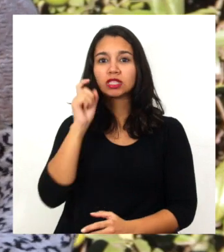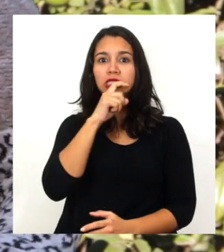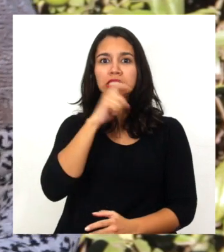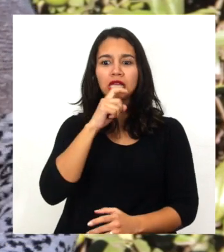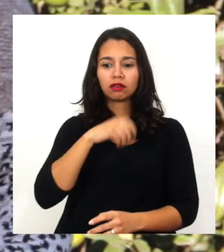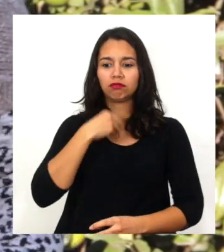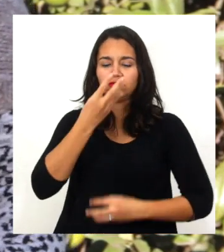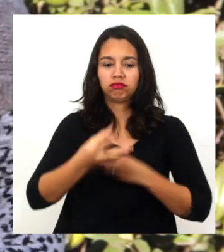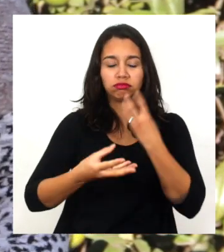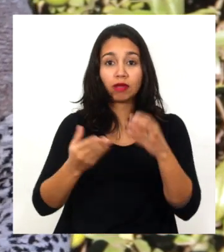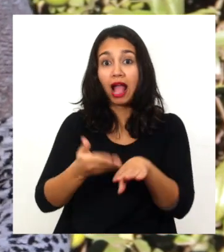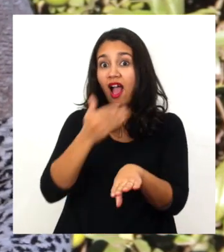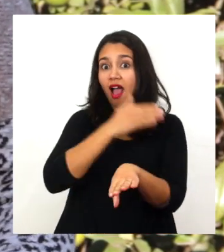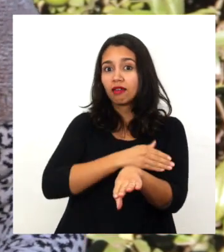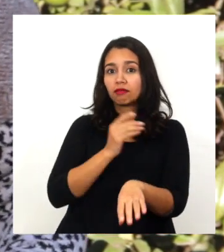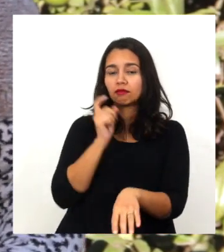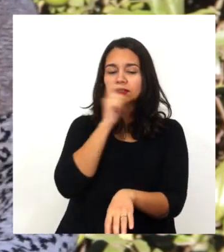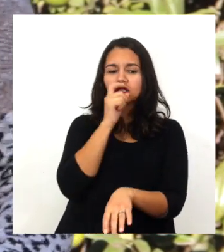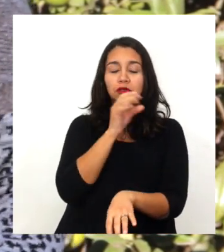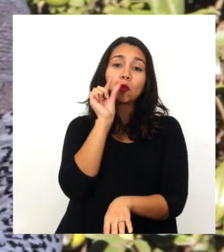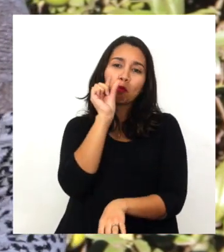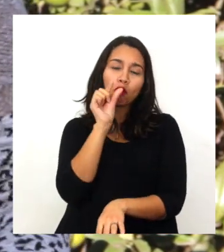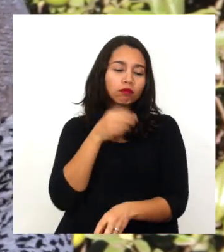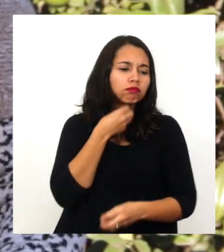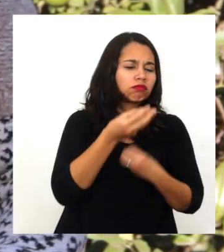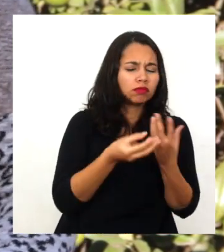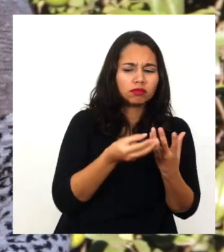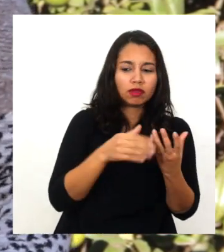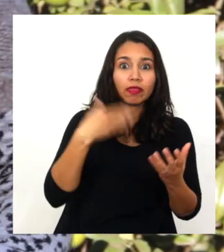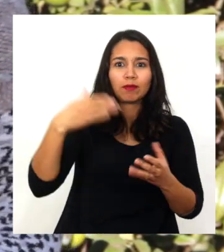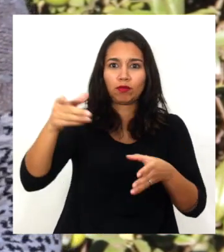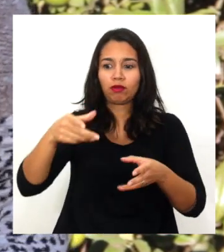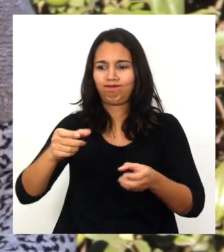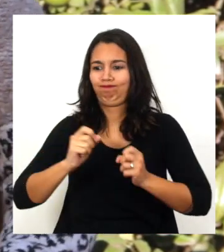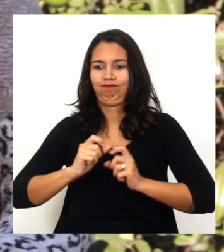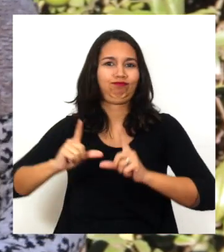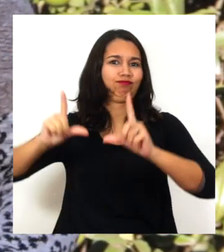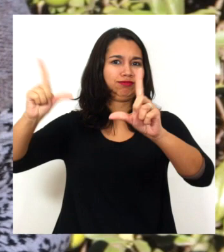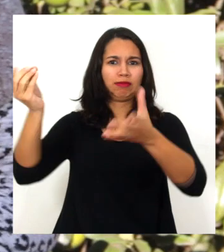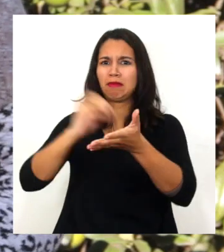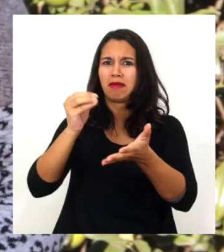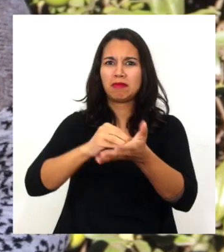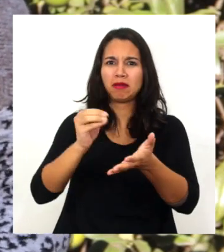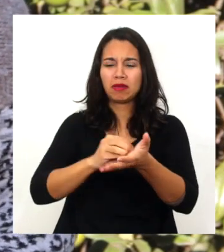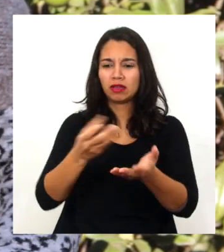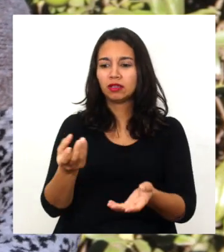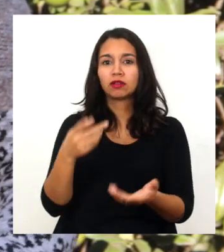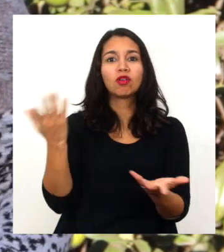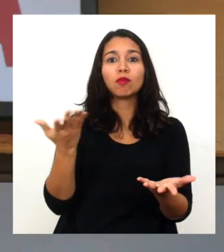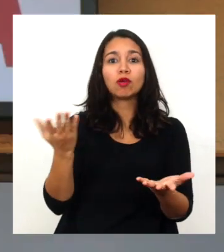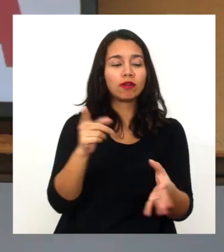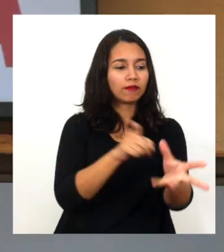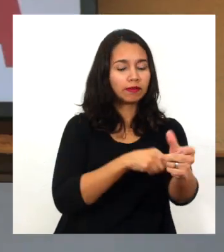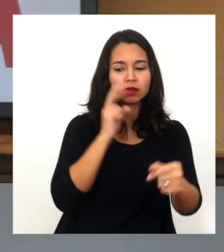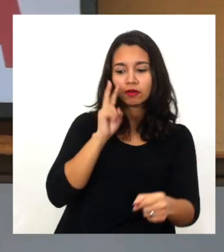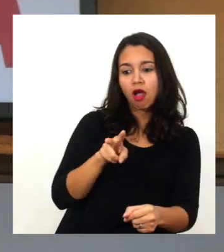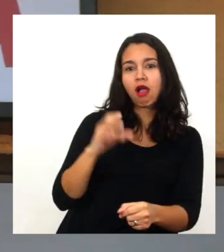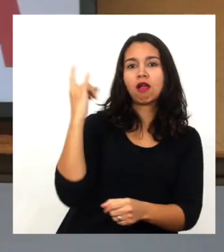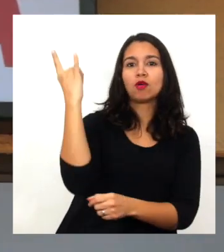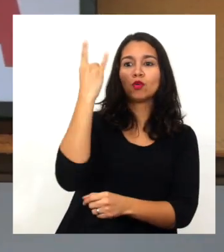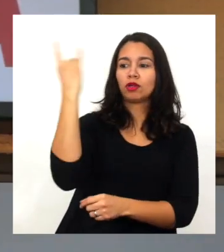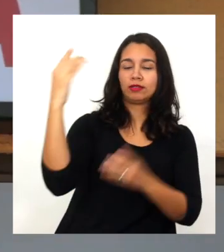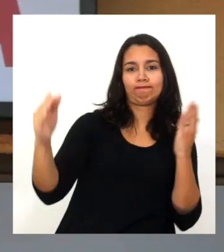de salir yo había botado un poquito de sangre. Yo botaba y vómito y vómito y después me trajeron rápido al